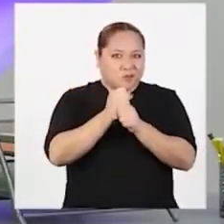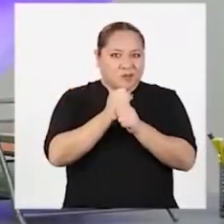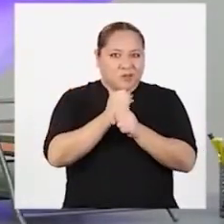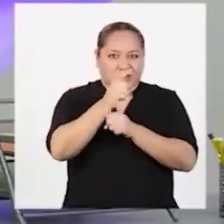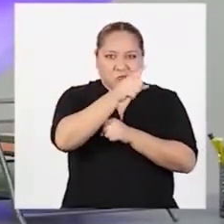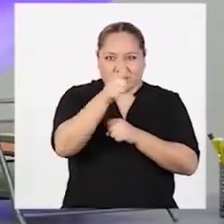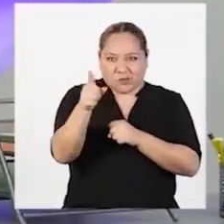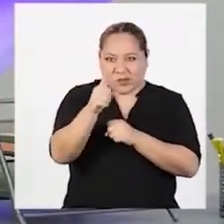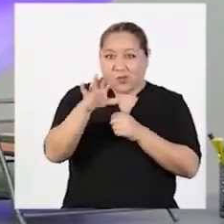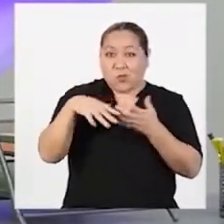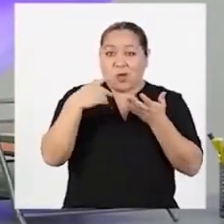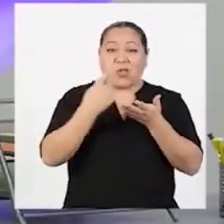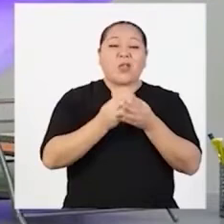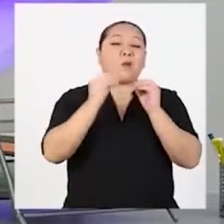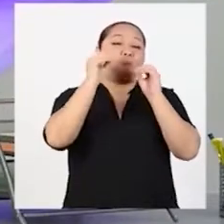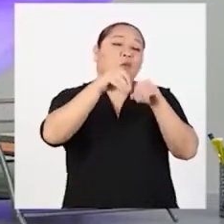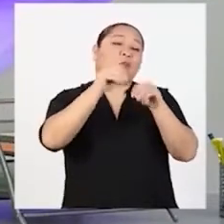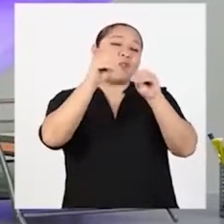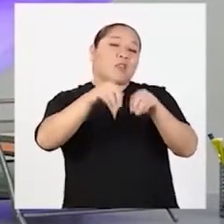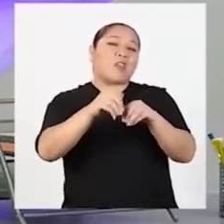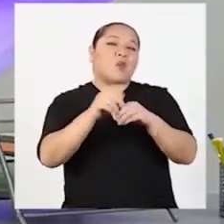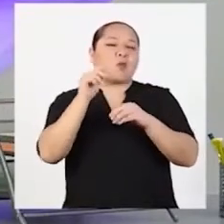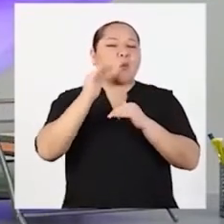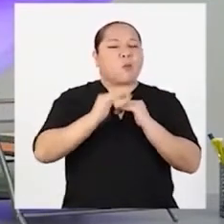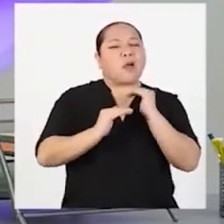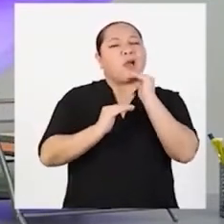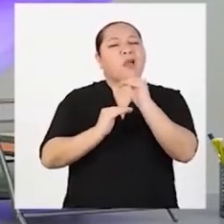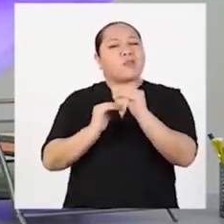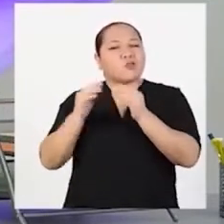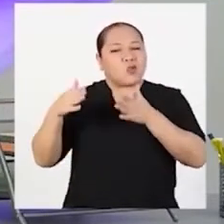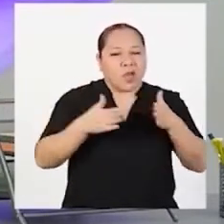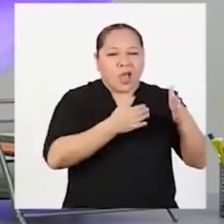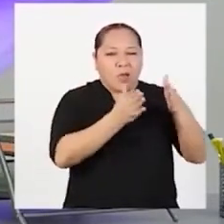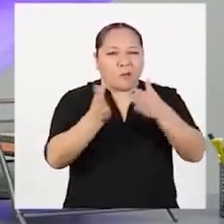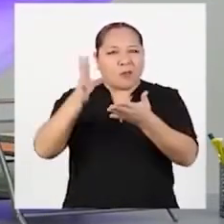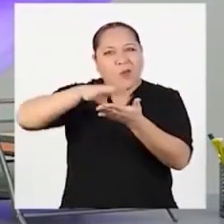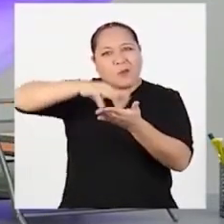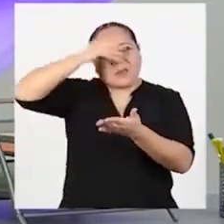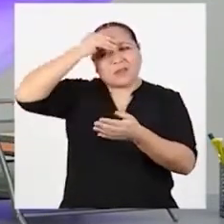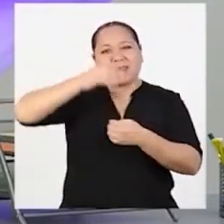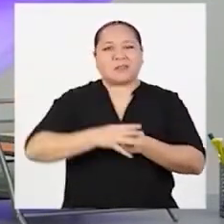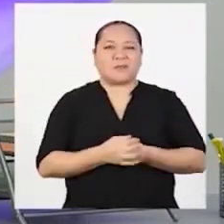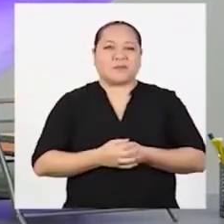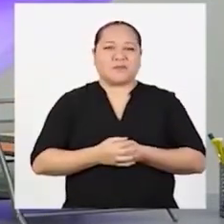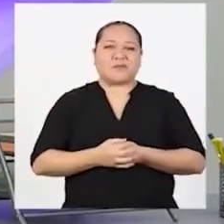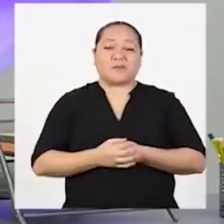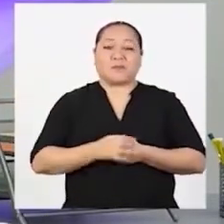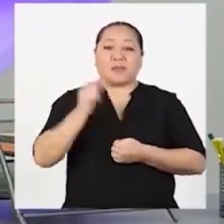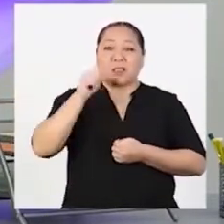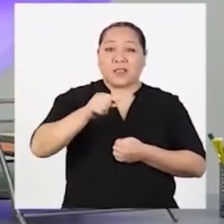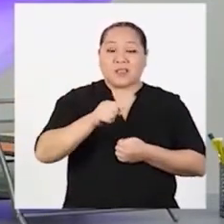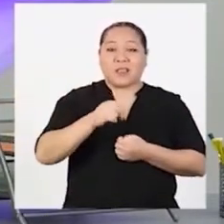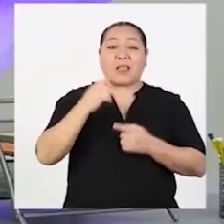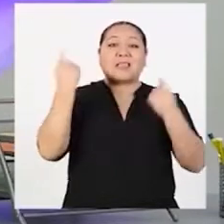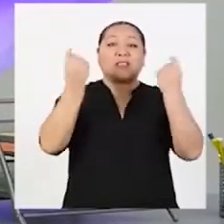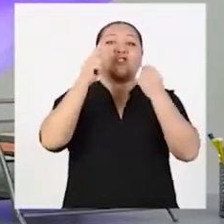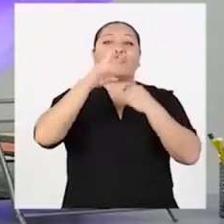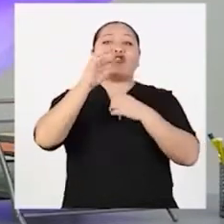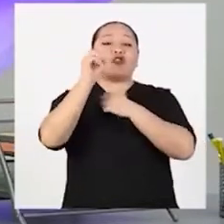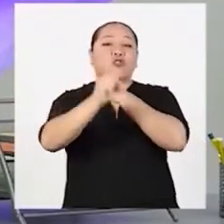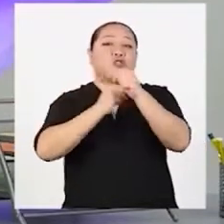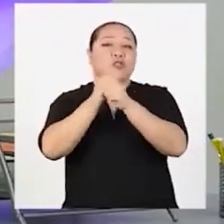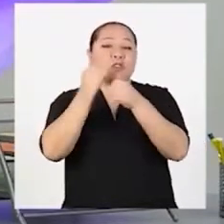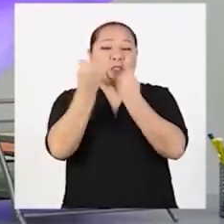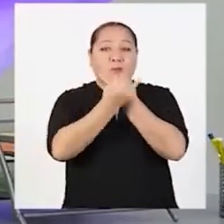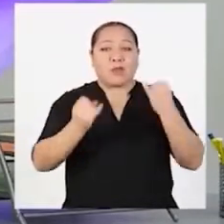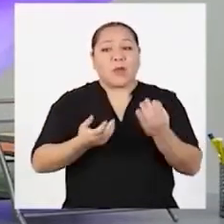¡Qué gran programa, chicas y chicos! ¿Ya ven que las pistas llegaron a los lugares correctos? Ahora quiero contarles lo que